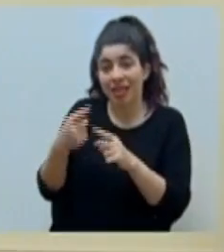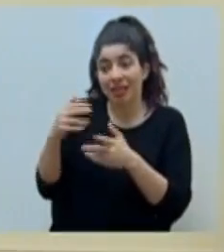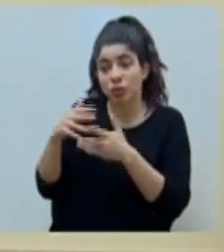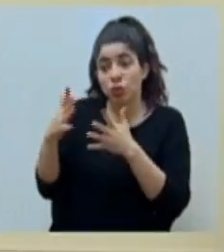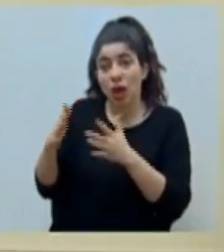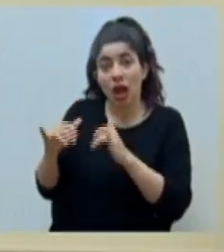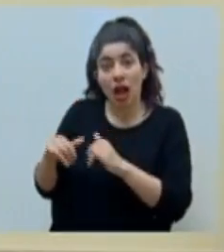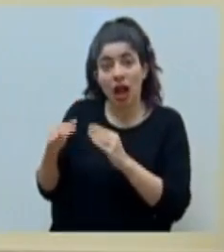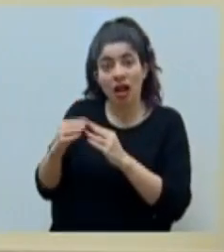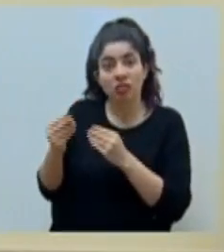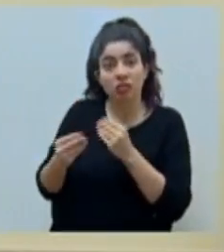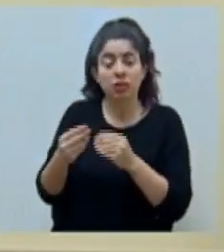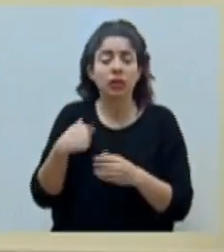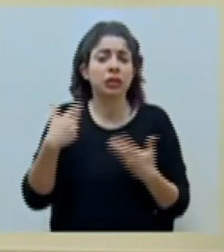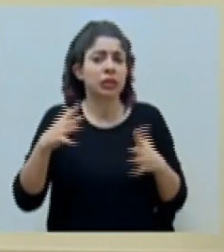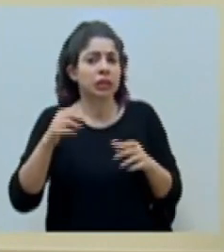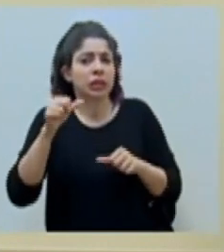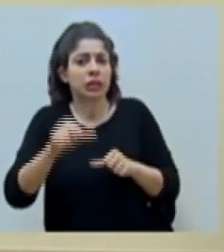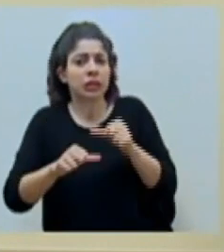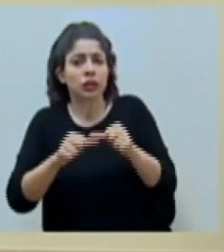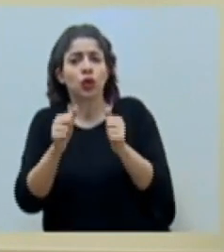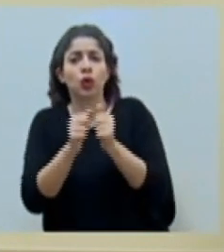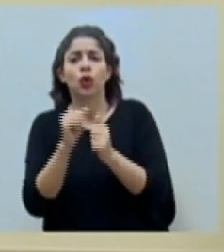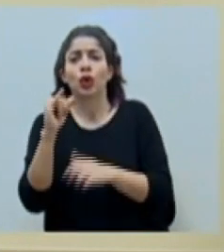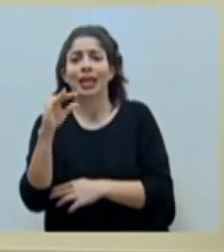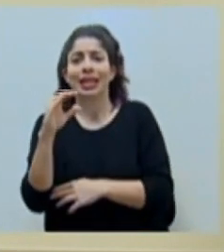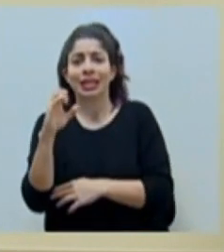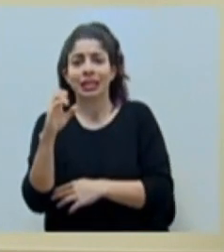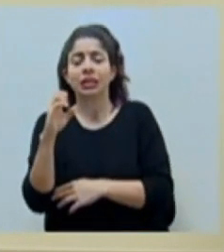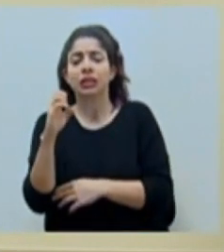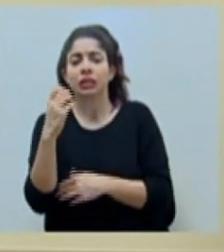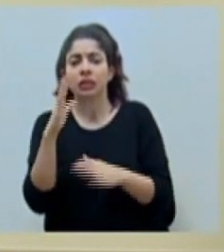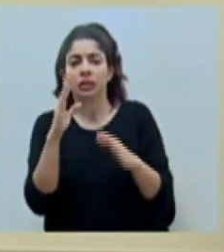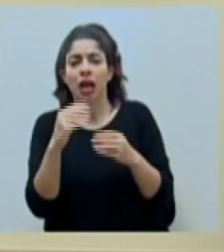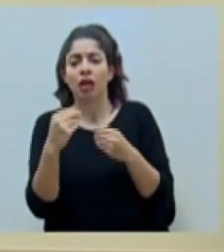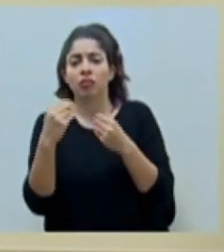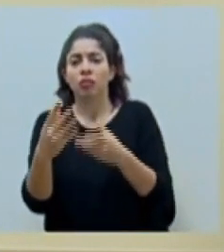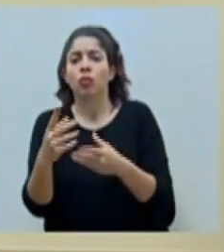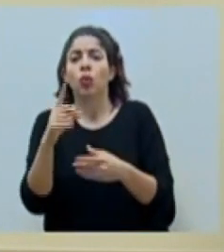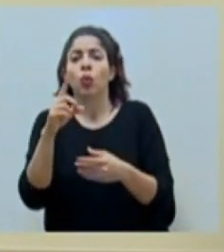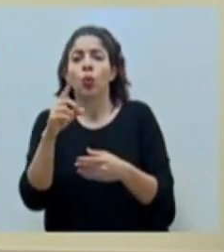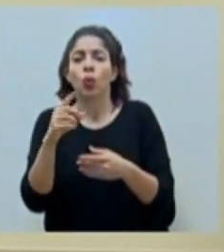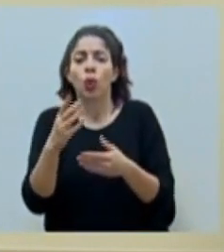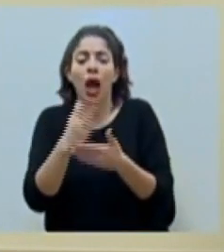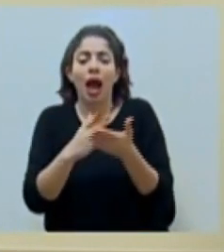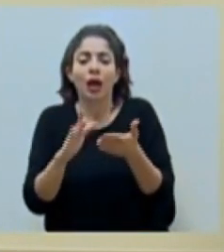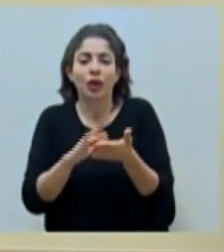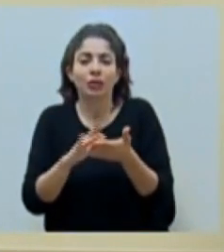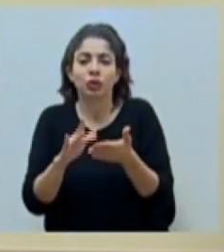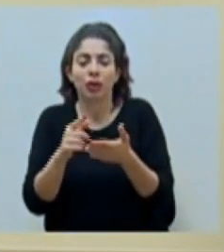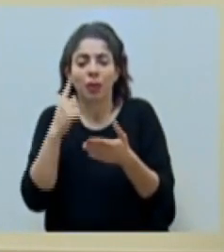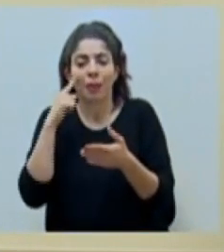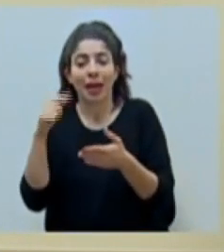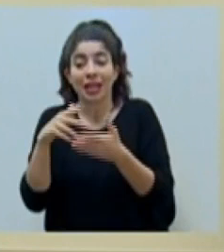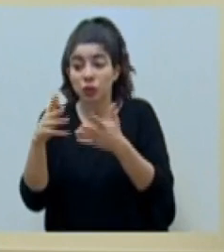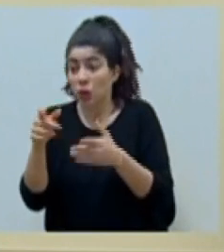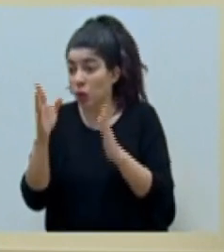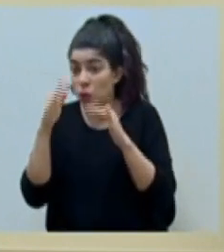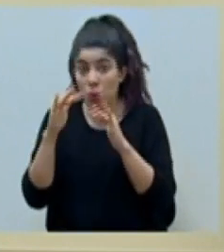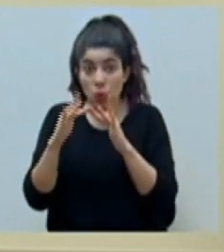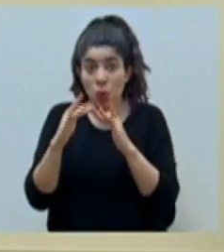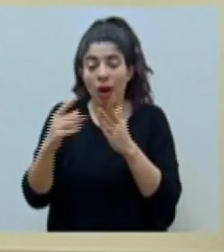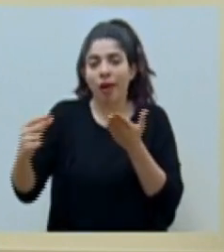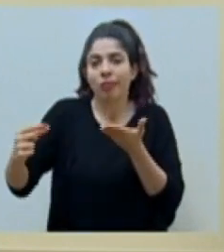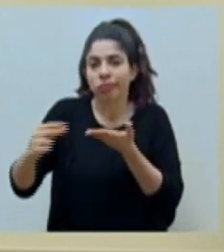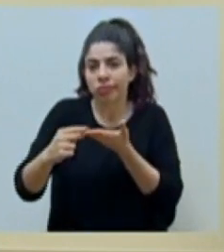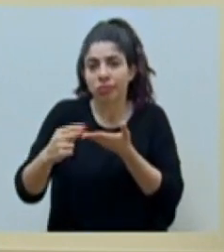esfuerzos importantes. Con el ICE hemos coordinado para dotar de un dispositivo a estudiantes que no tengan conexión, una tarjeta